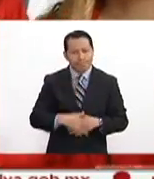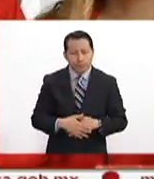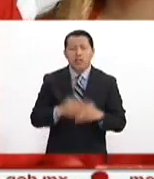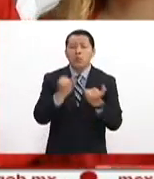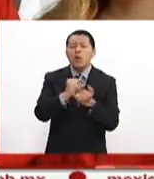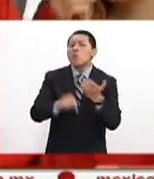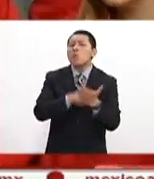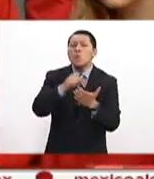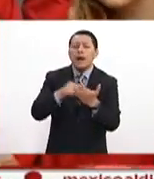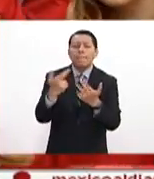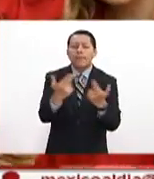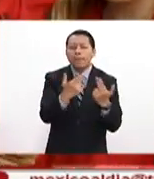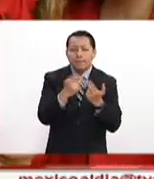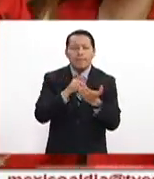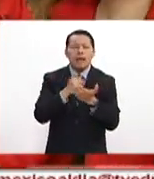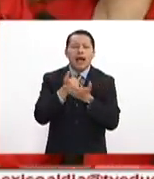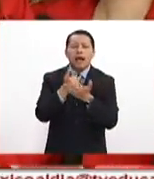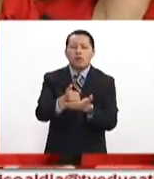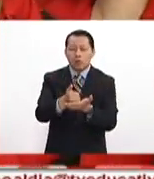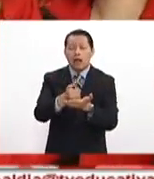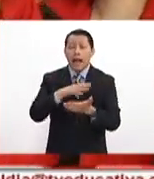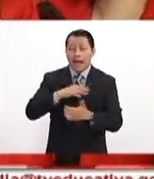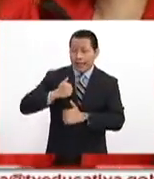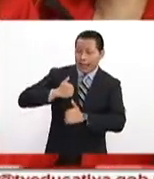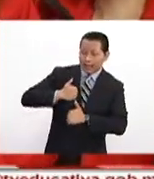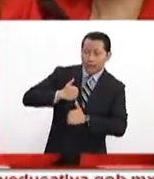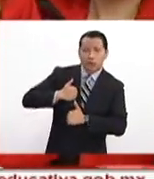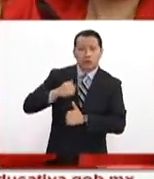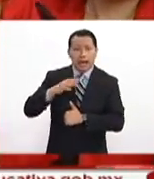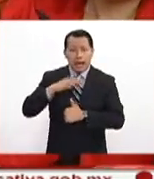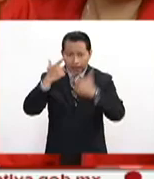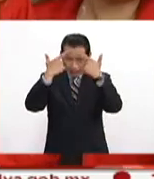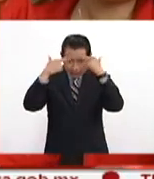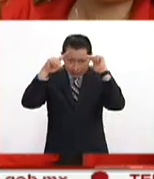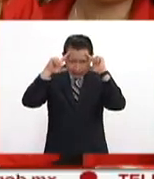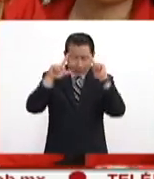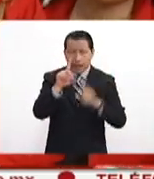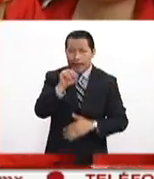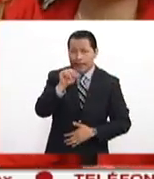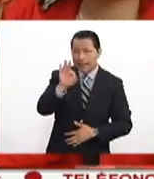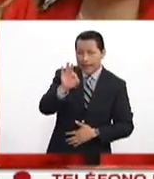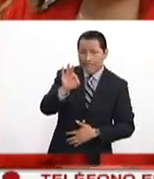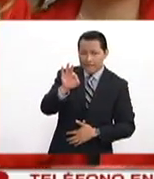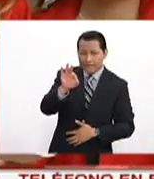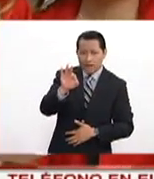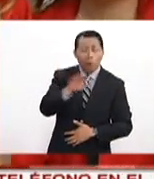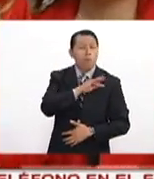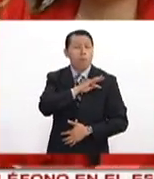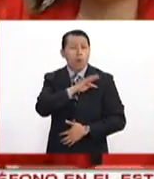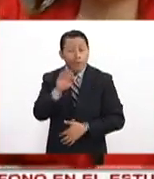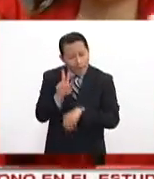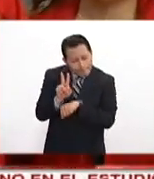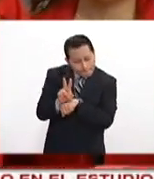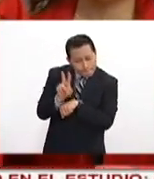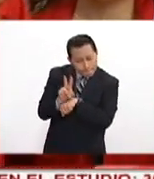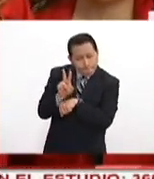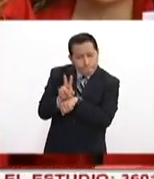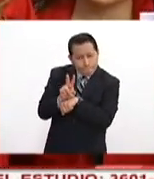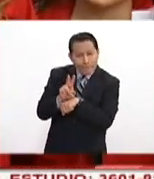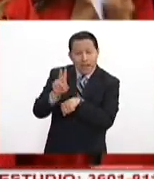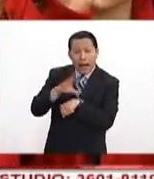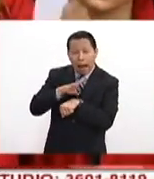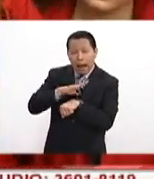lugares afectados. El Ejército, la Armada de México y el DIF vamos a supervisar que todo lo que